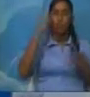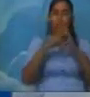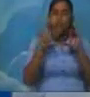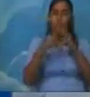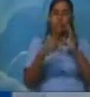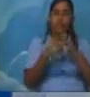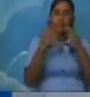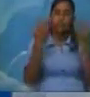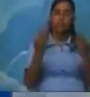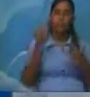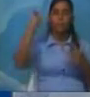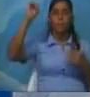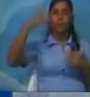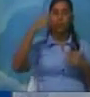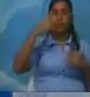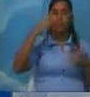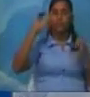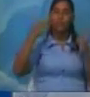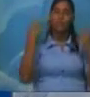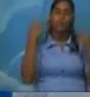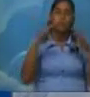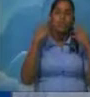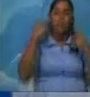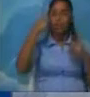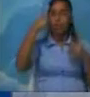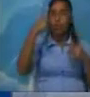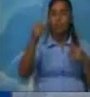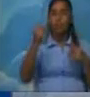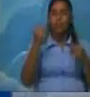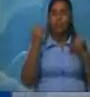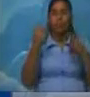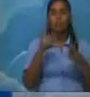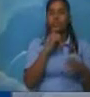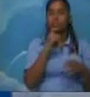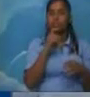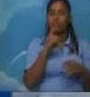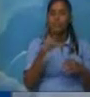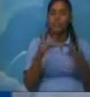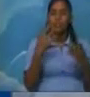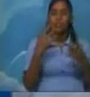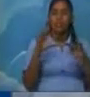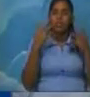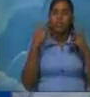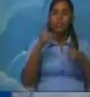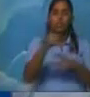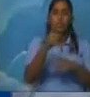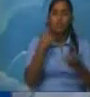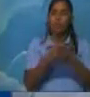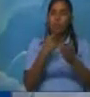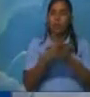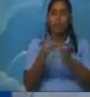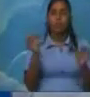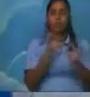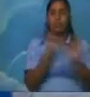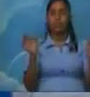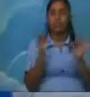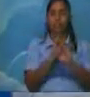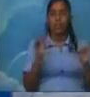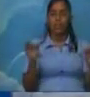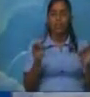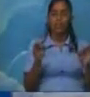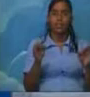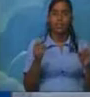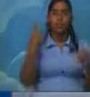nos da nos da el sol nos da el aire Cuánto cuesta una botella de oxígeno usted y yo no pagamos absolutamente